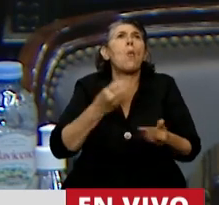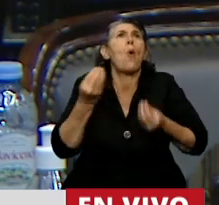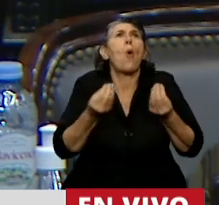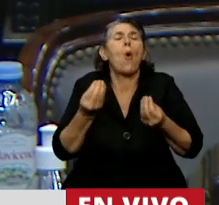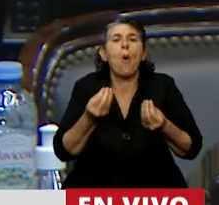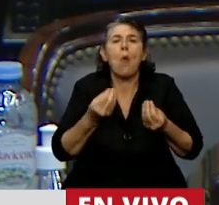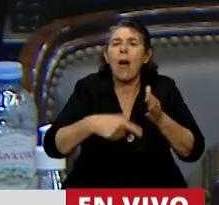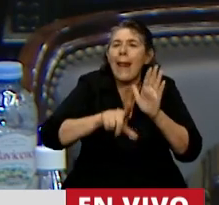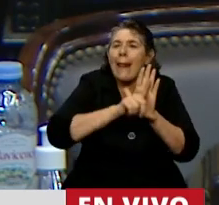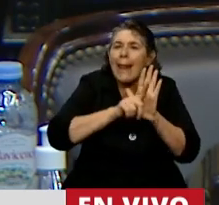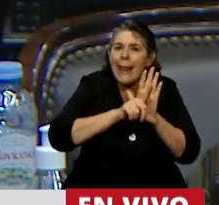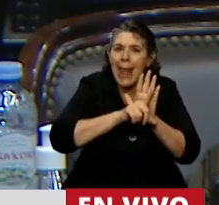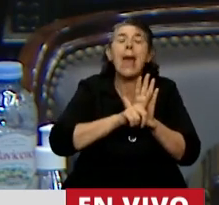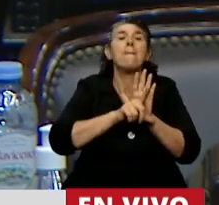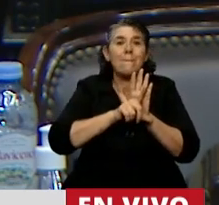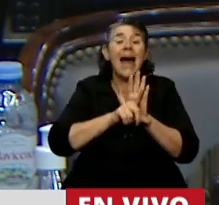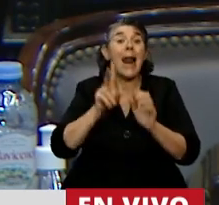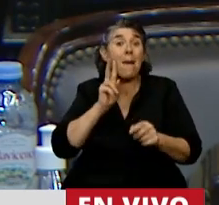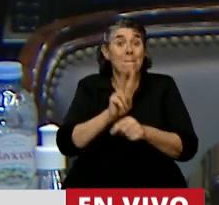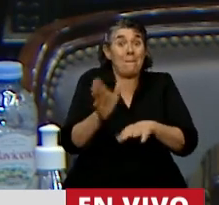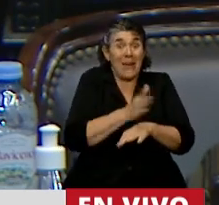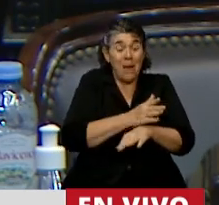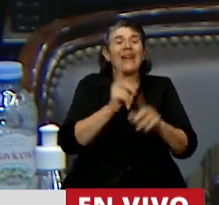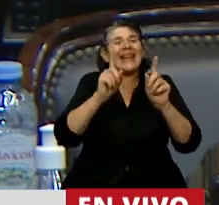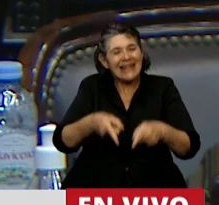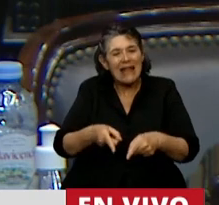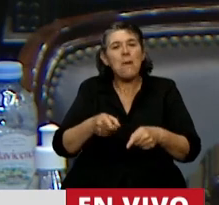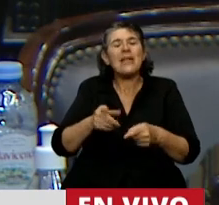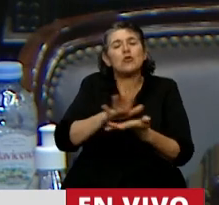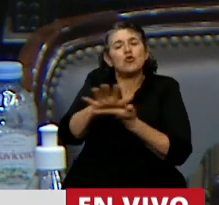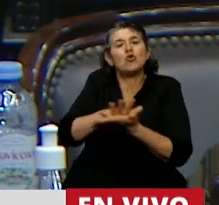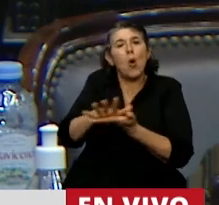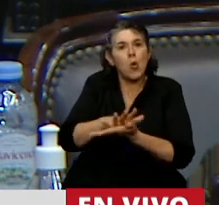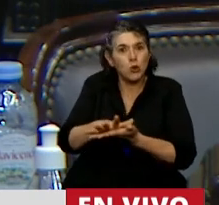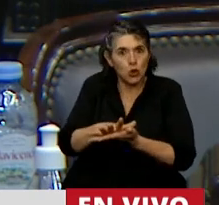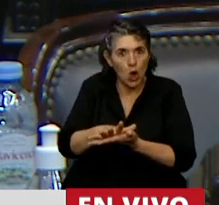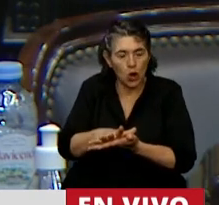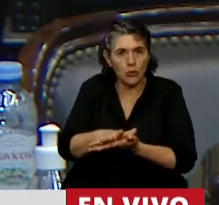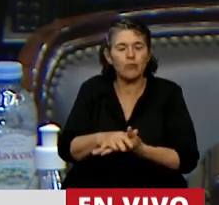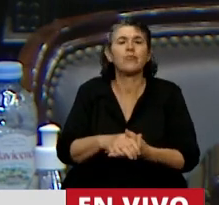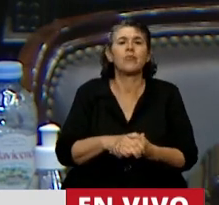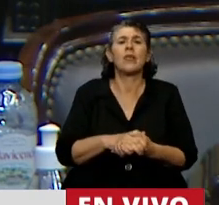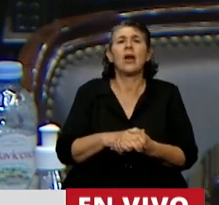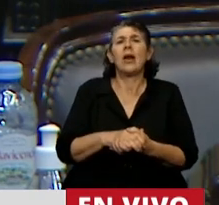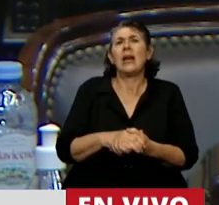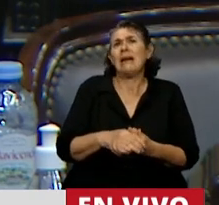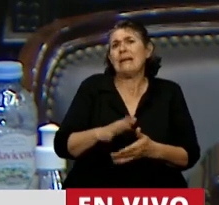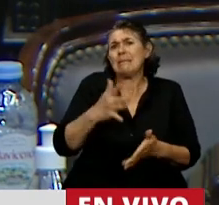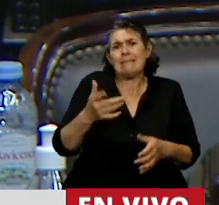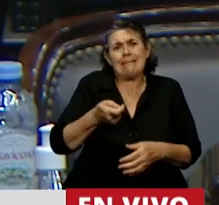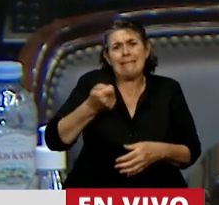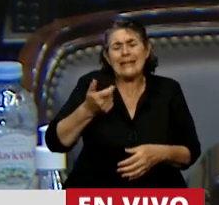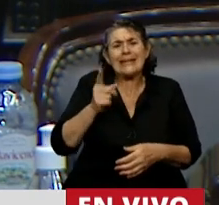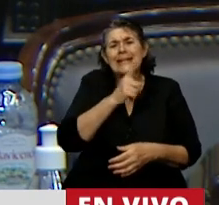prevenir y para solucionar esta cuestión. Y hay que decirlo, la herramienta legal pergeñada hace ya casi 100 años, de la que acá se ha